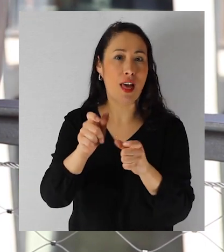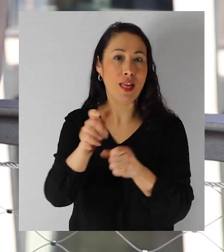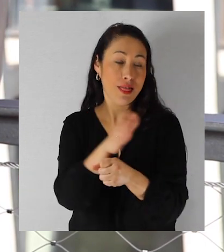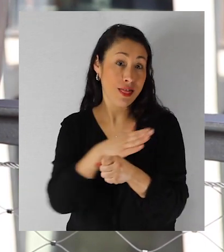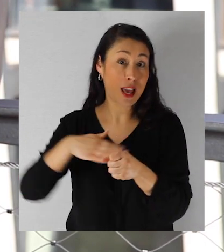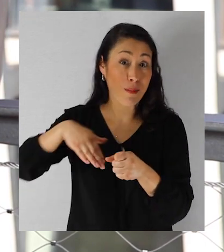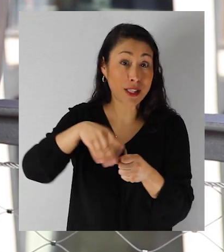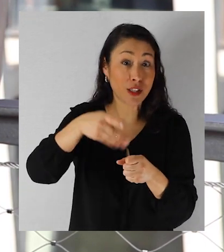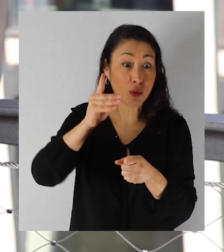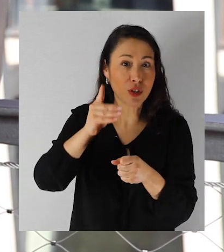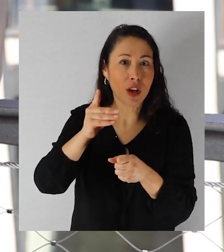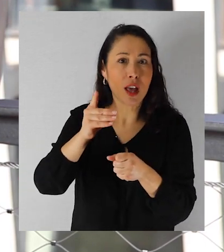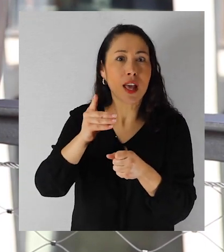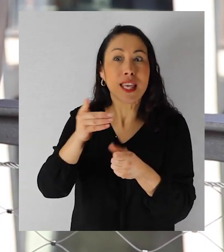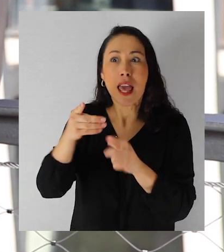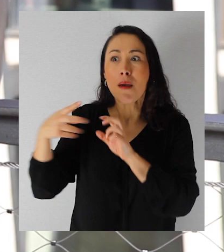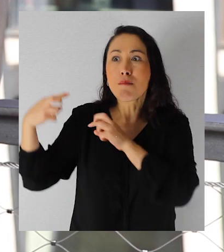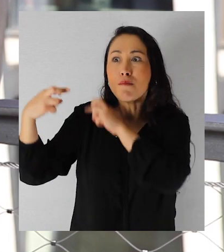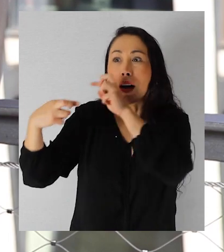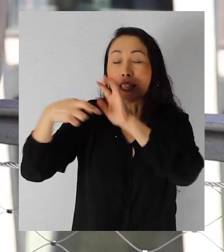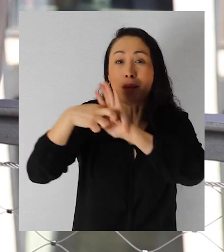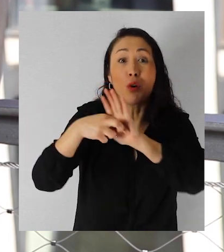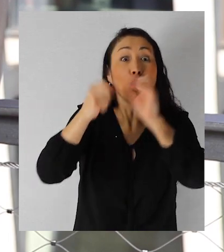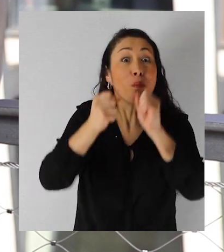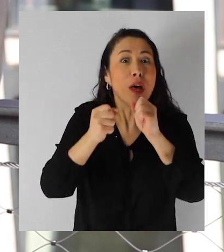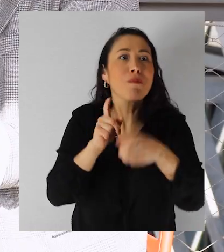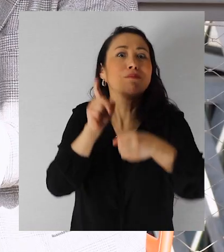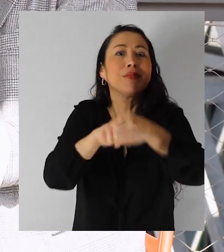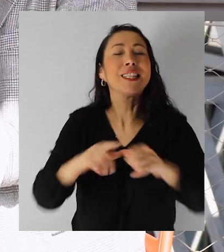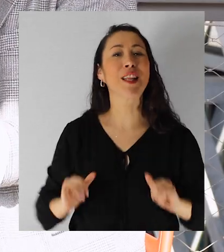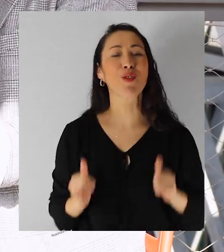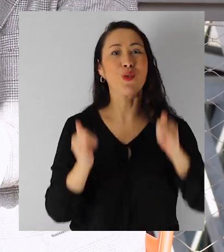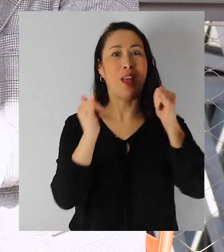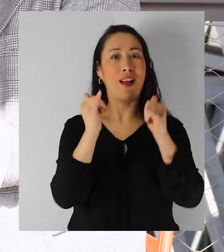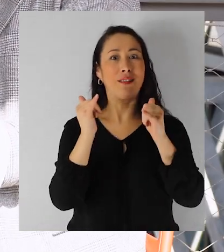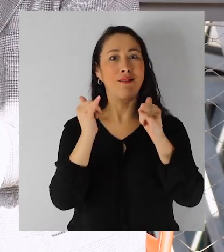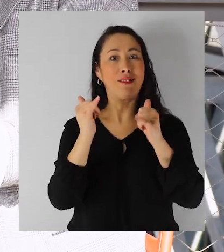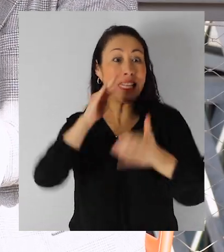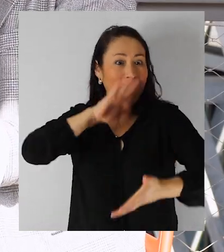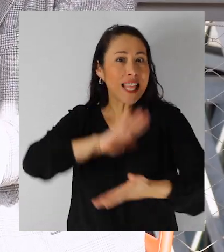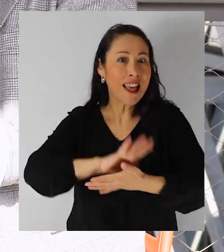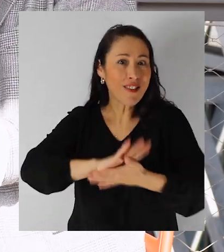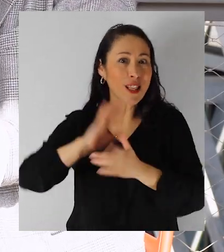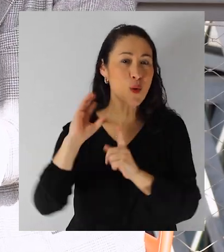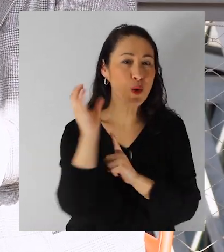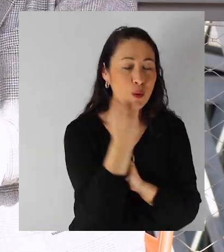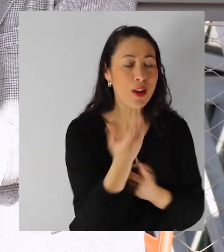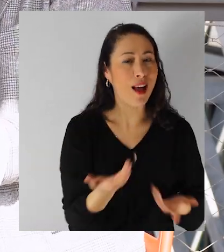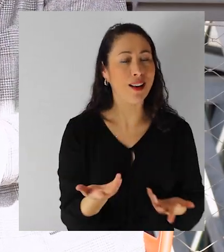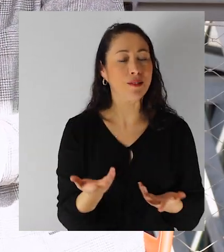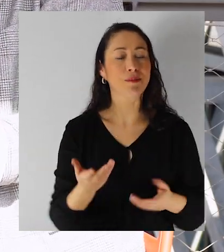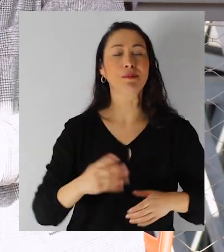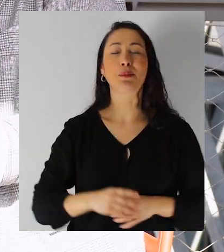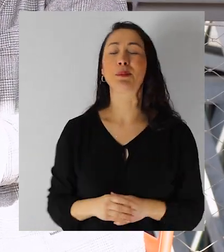que puedan disfrutar del patrimonio cultural, bueno, de esta fiesta.